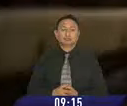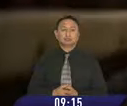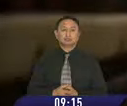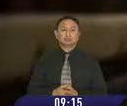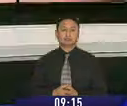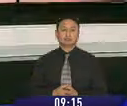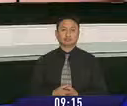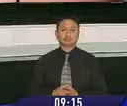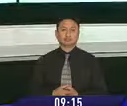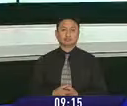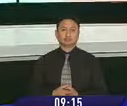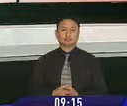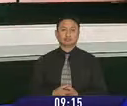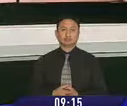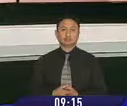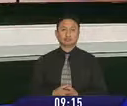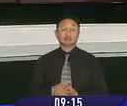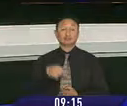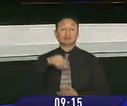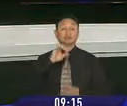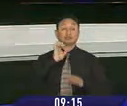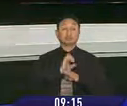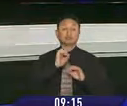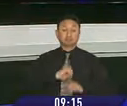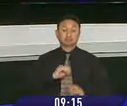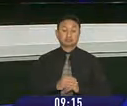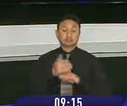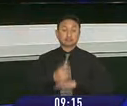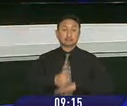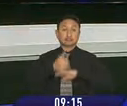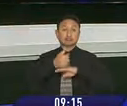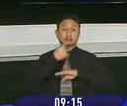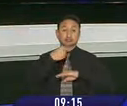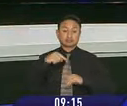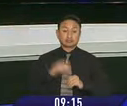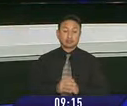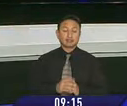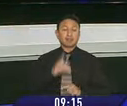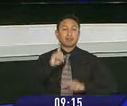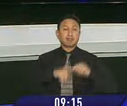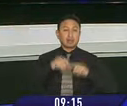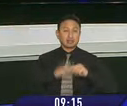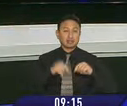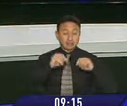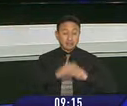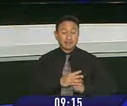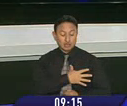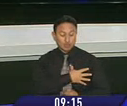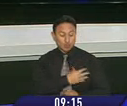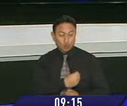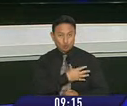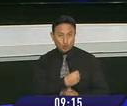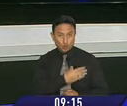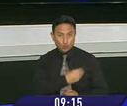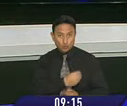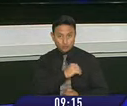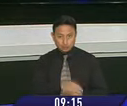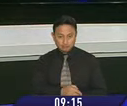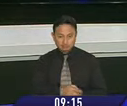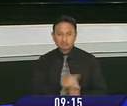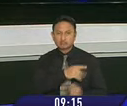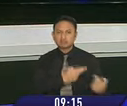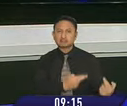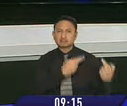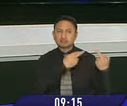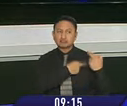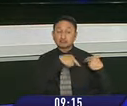Escobar. En el país existen entidades denominadas Amigos de la Lactancia Materna, mismas que se encargan de